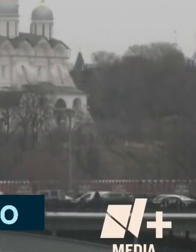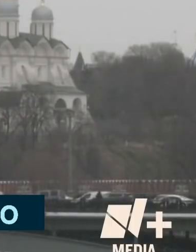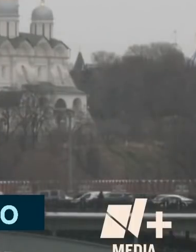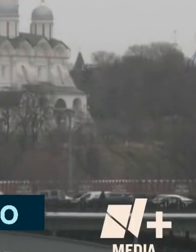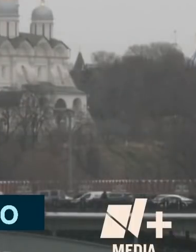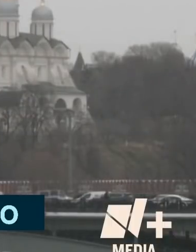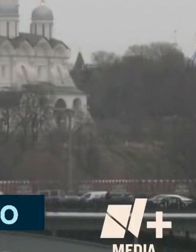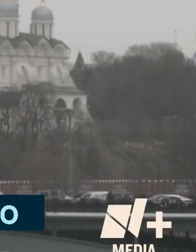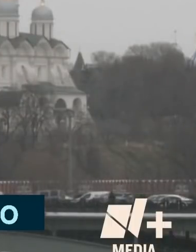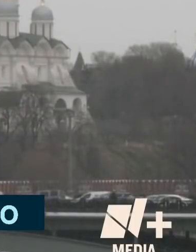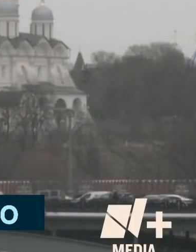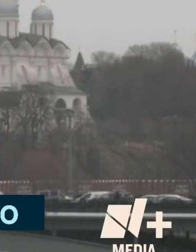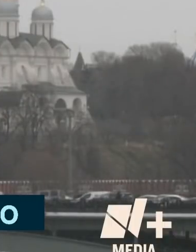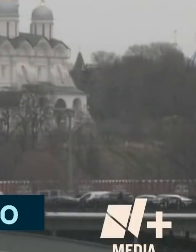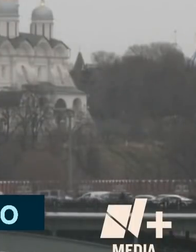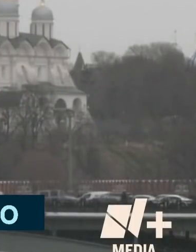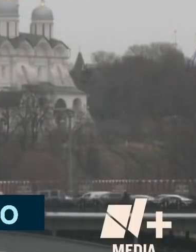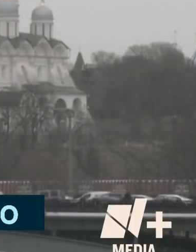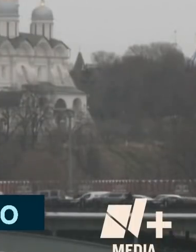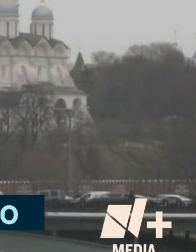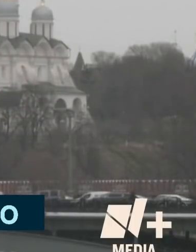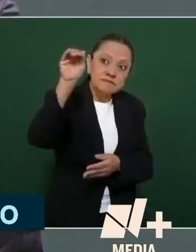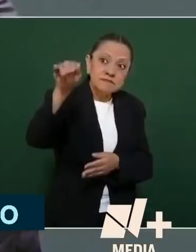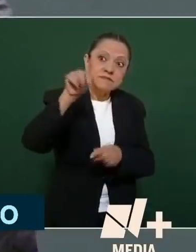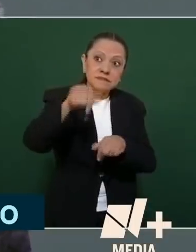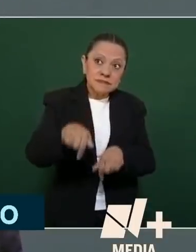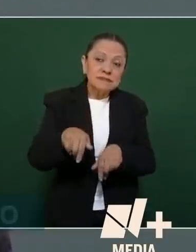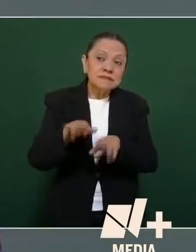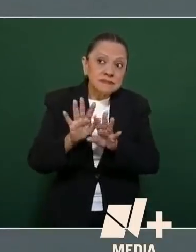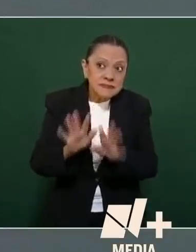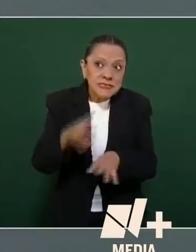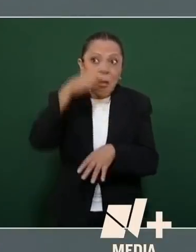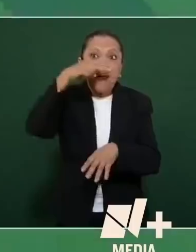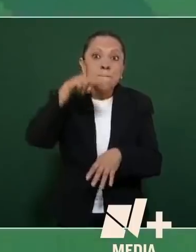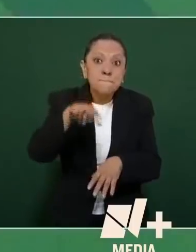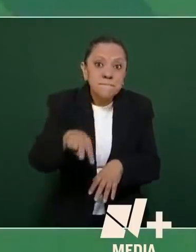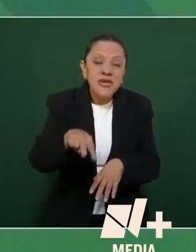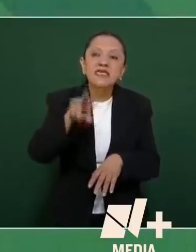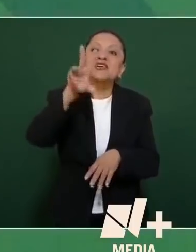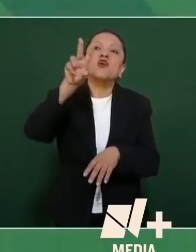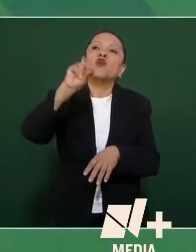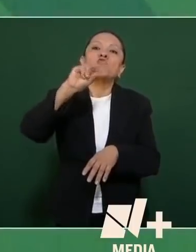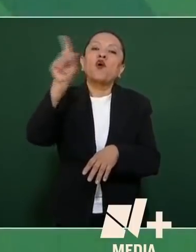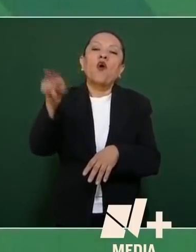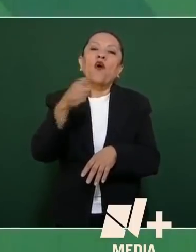espías rusos en territorio mexicano. México no es colonia